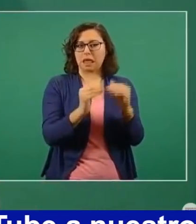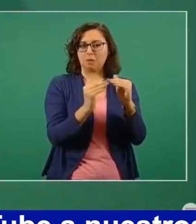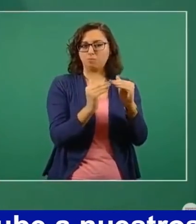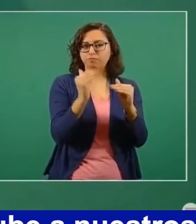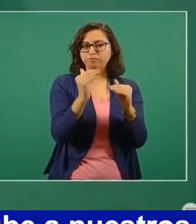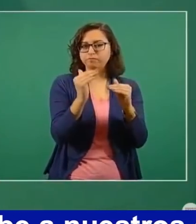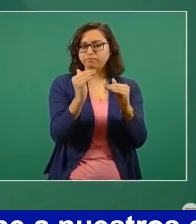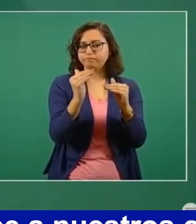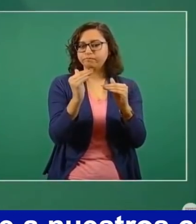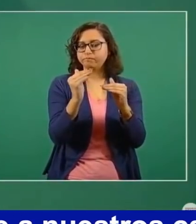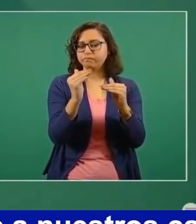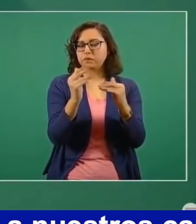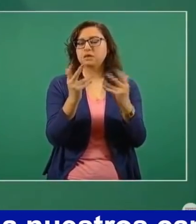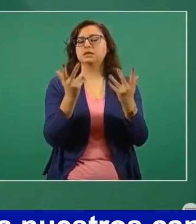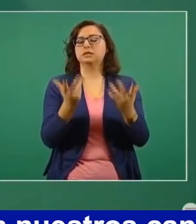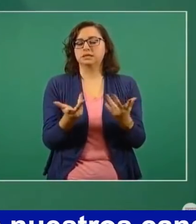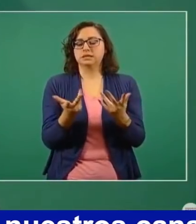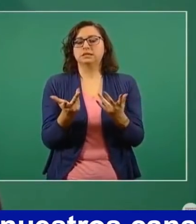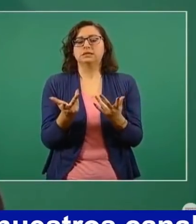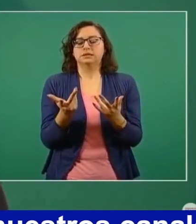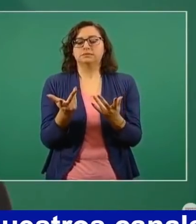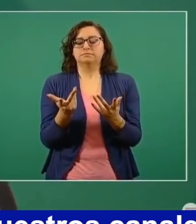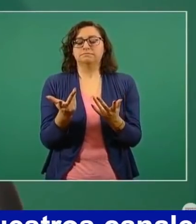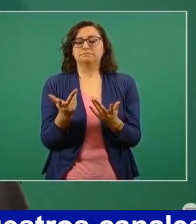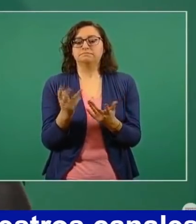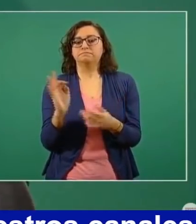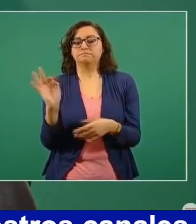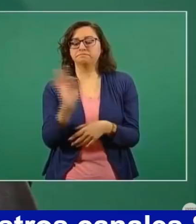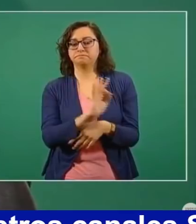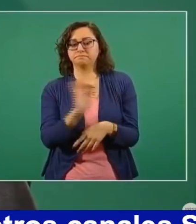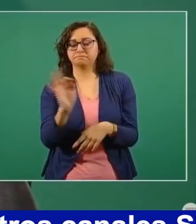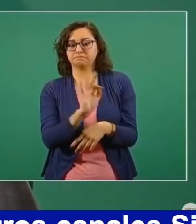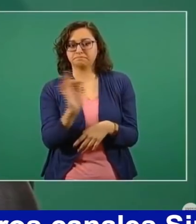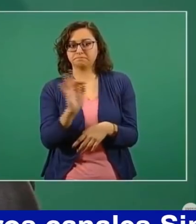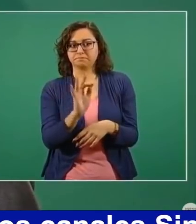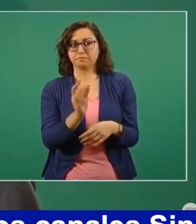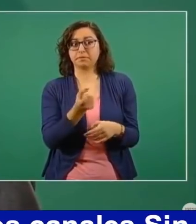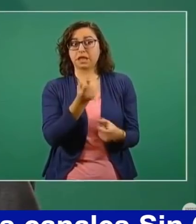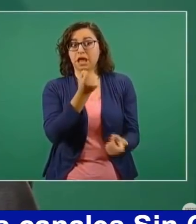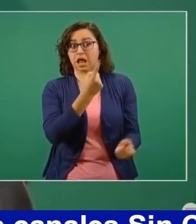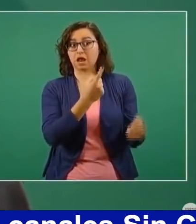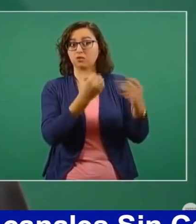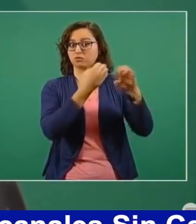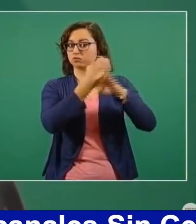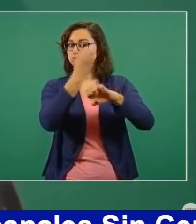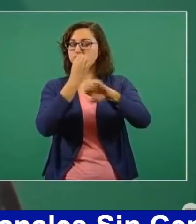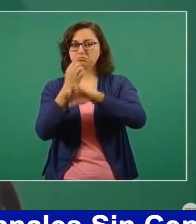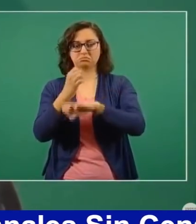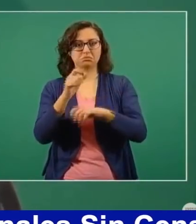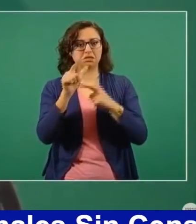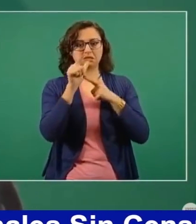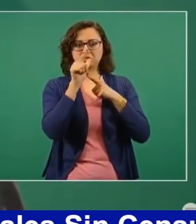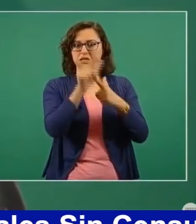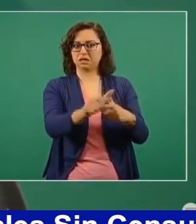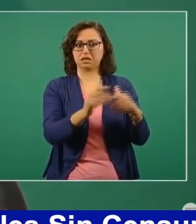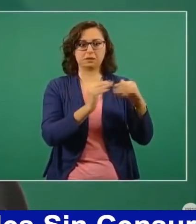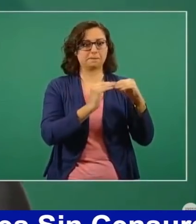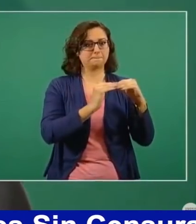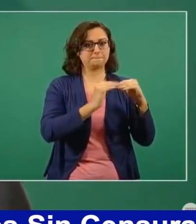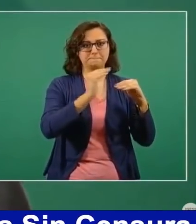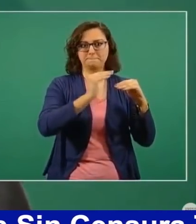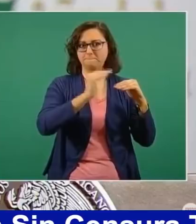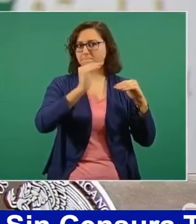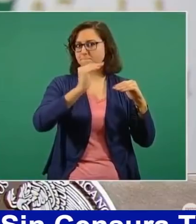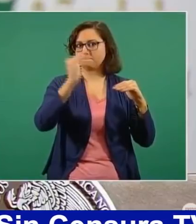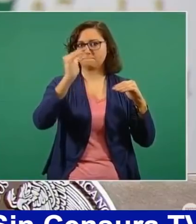trayectoria. Es muy probable que en algunos casos se mantenga este ascenso y en otros